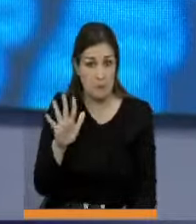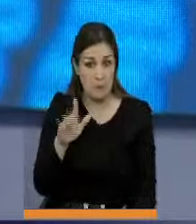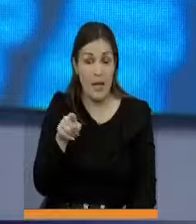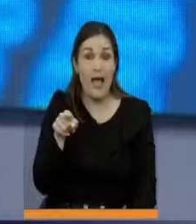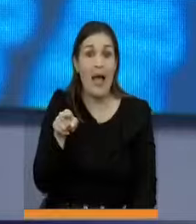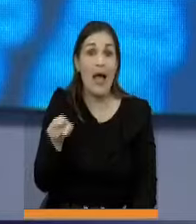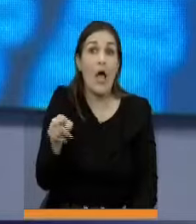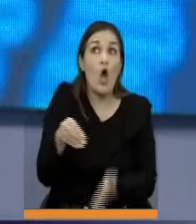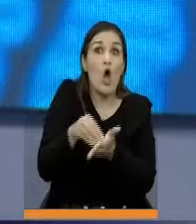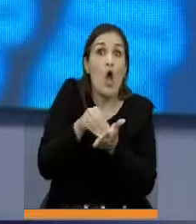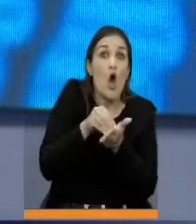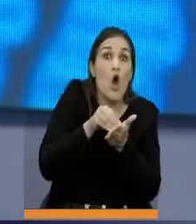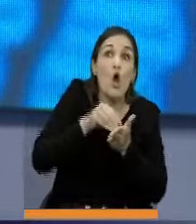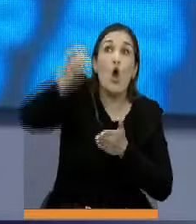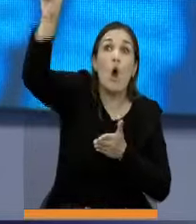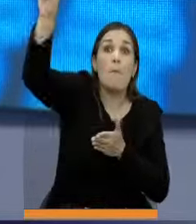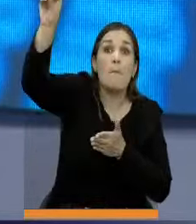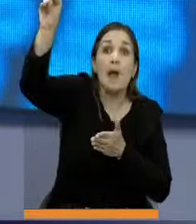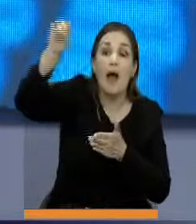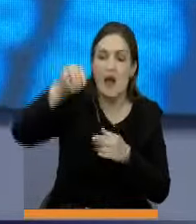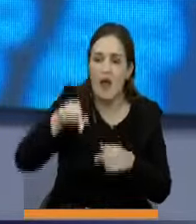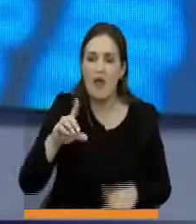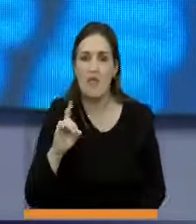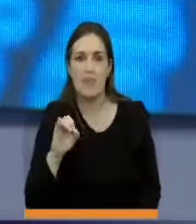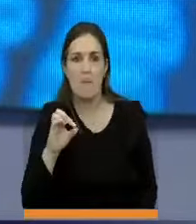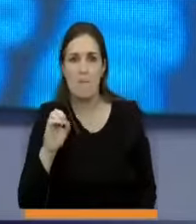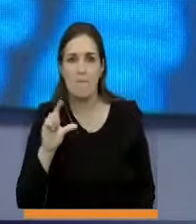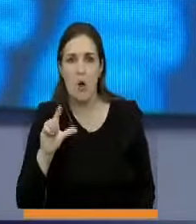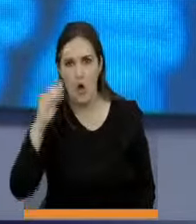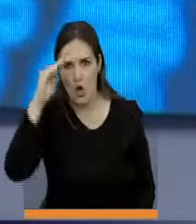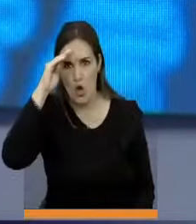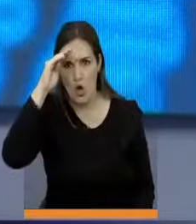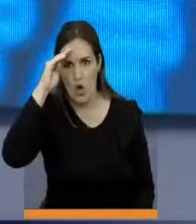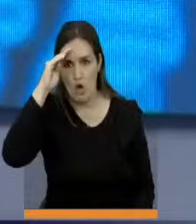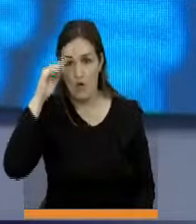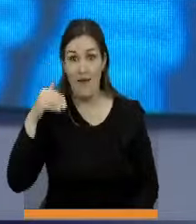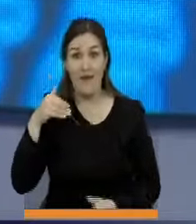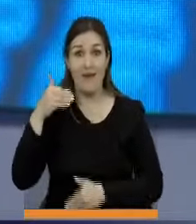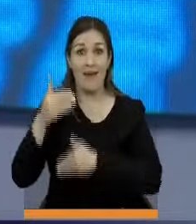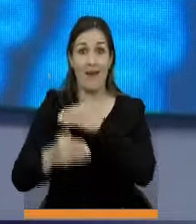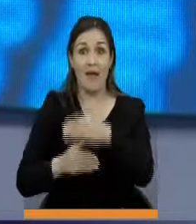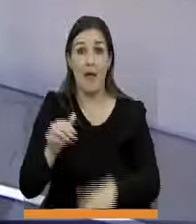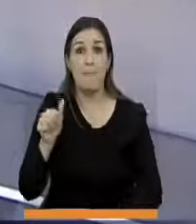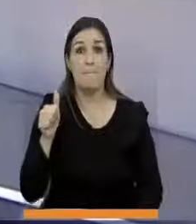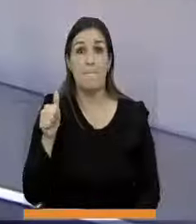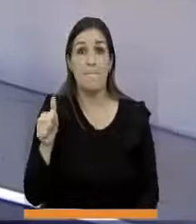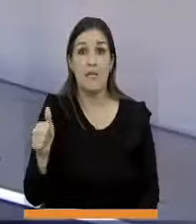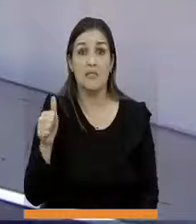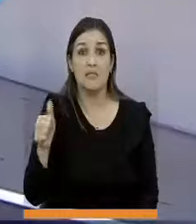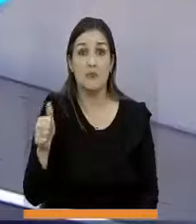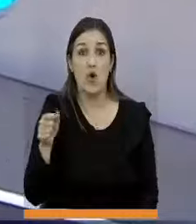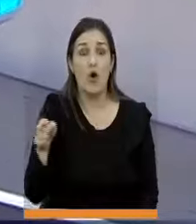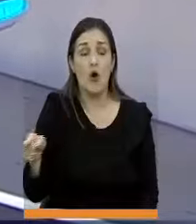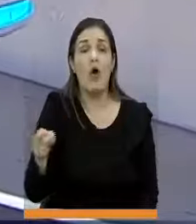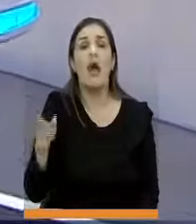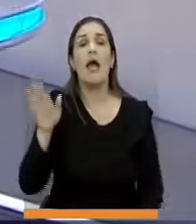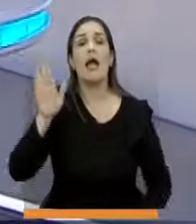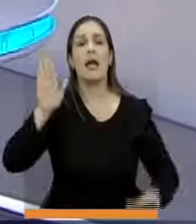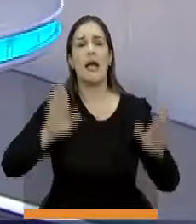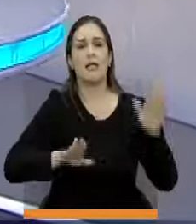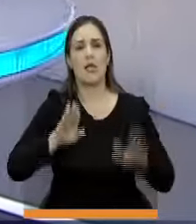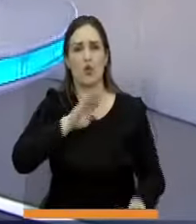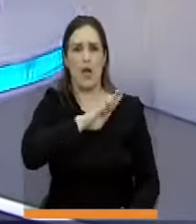la DIPOL con esos 11 millones de dólares, luego pasa a ser candidato a la alcaldía de Bogotá y luego un